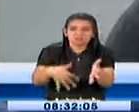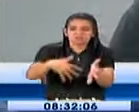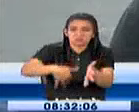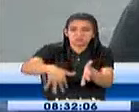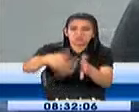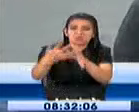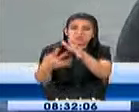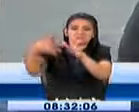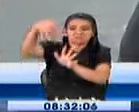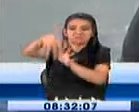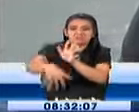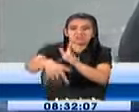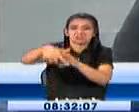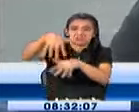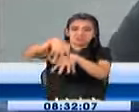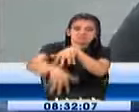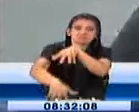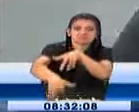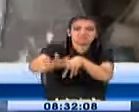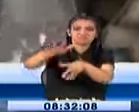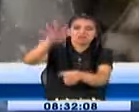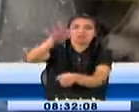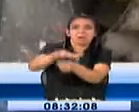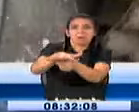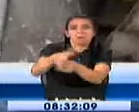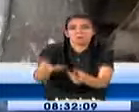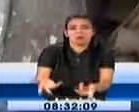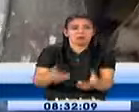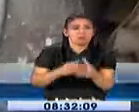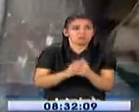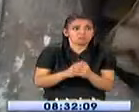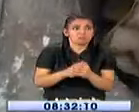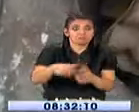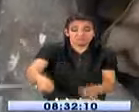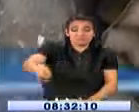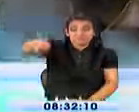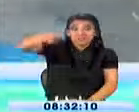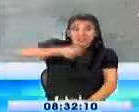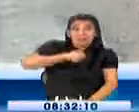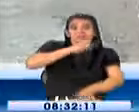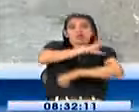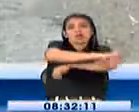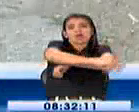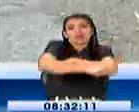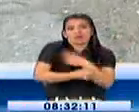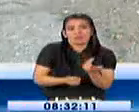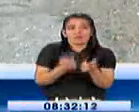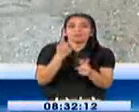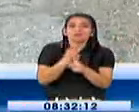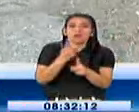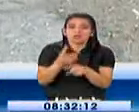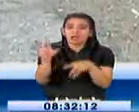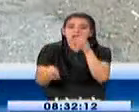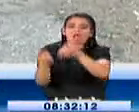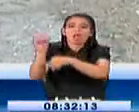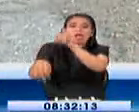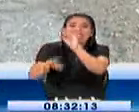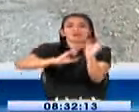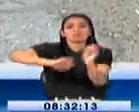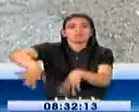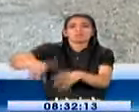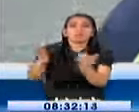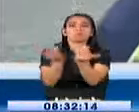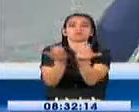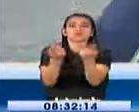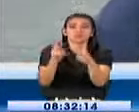arrastrándose a las alcantarillas. Se tapona. Las tapas de los sumideros han sido robados, lo que provoca la acumulación de la basura y